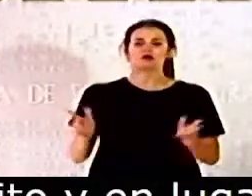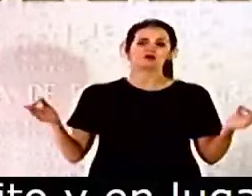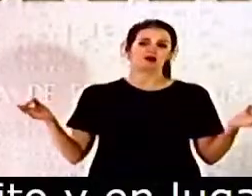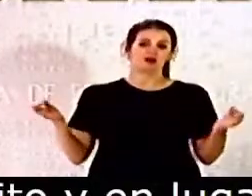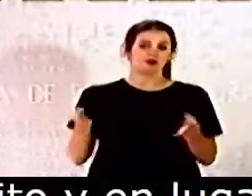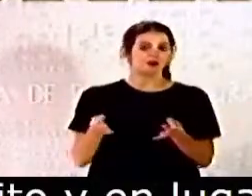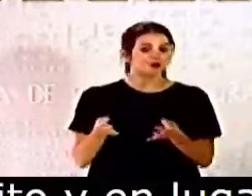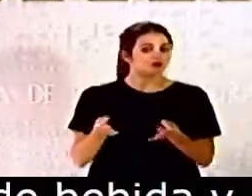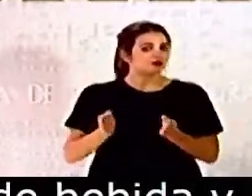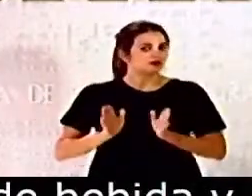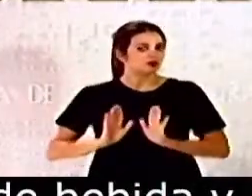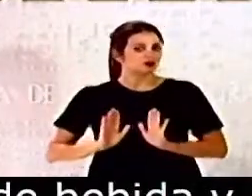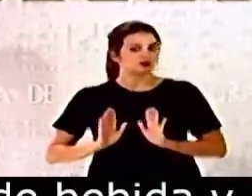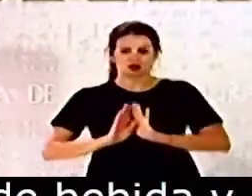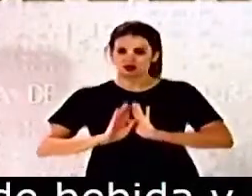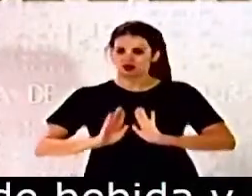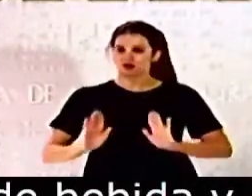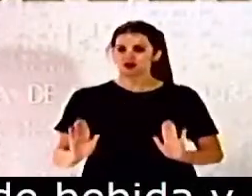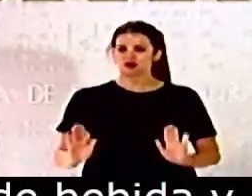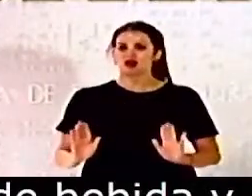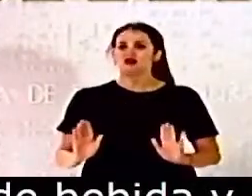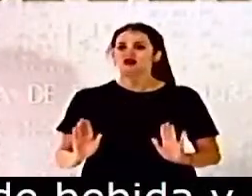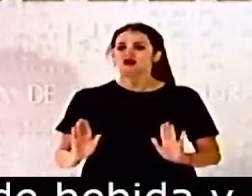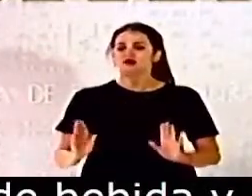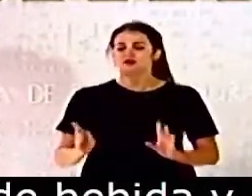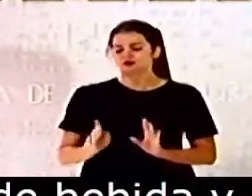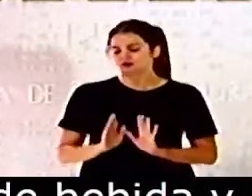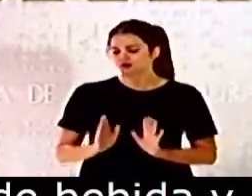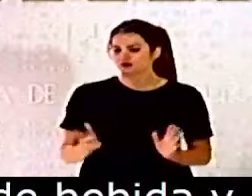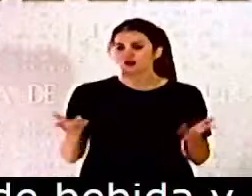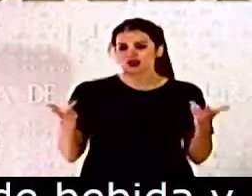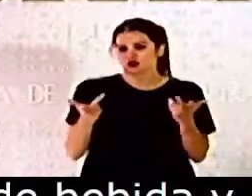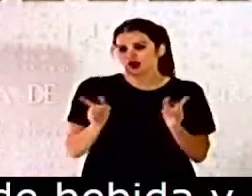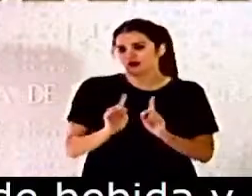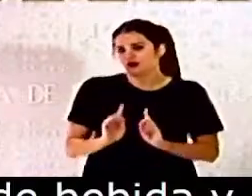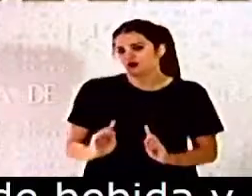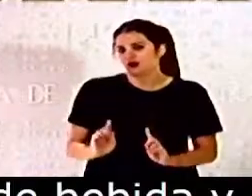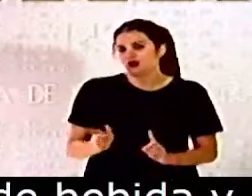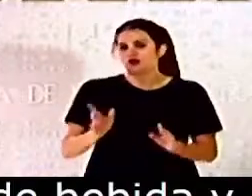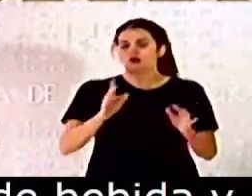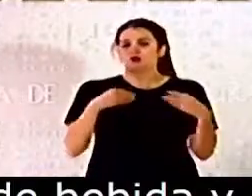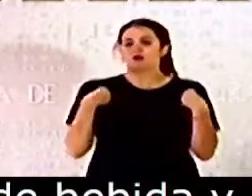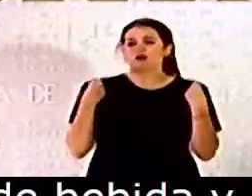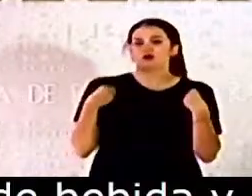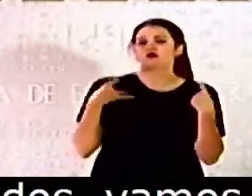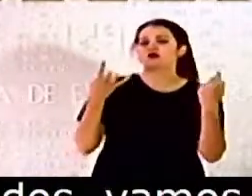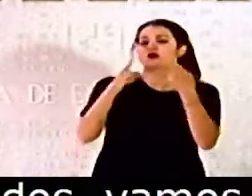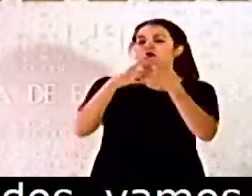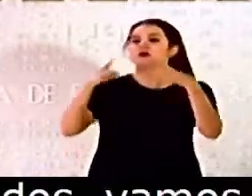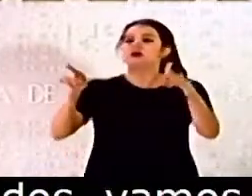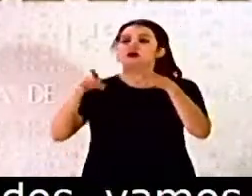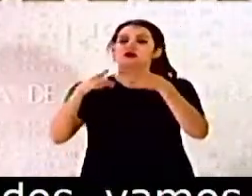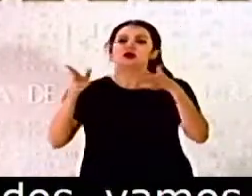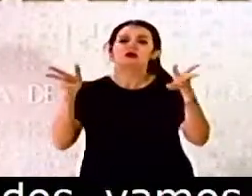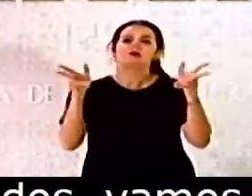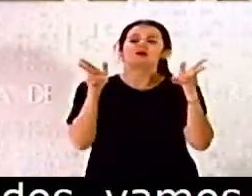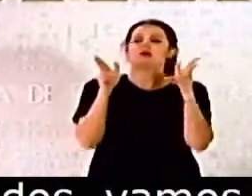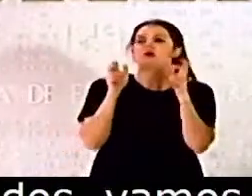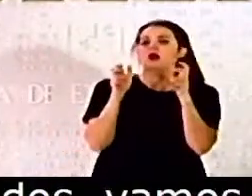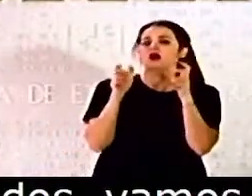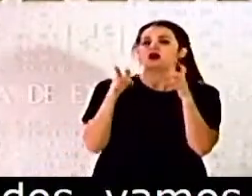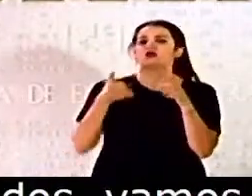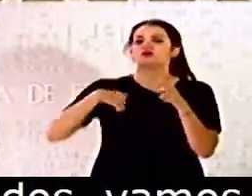Vamos, tampoco es de una gravedad extrema. O sea, podemos disfrutar de la música que nos gusta, podemos